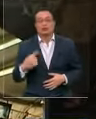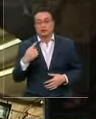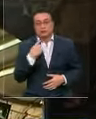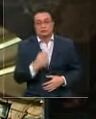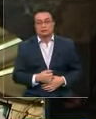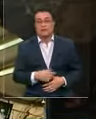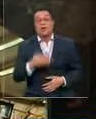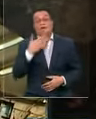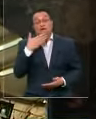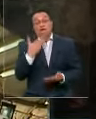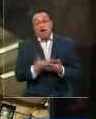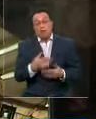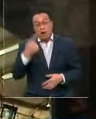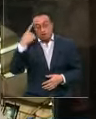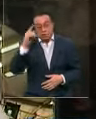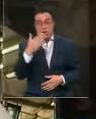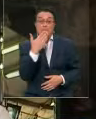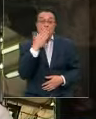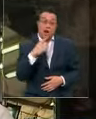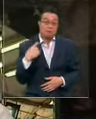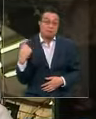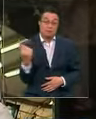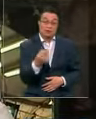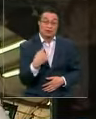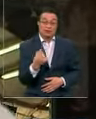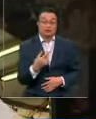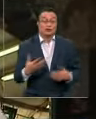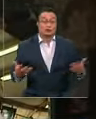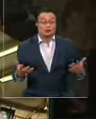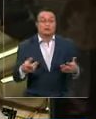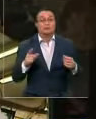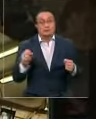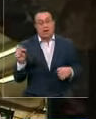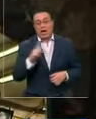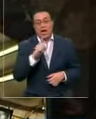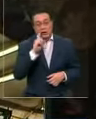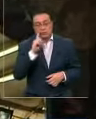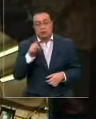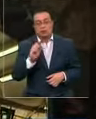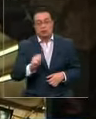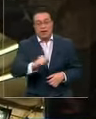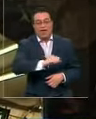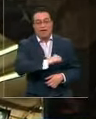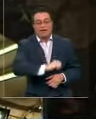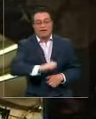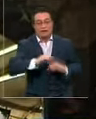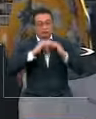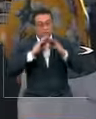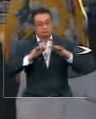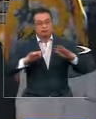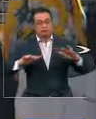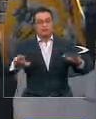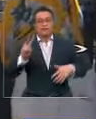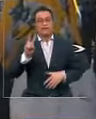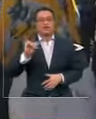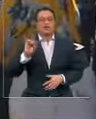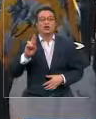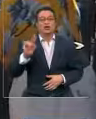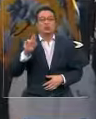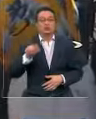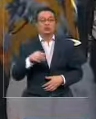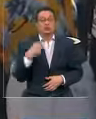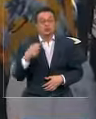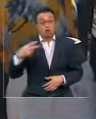pero es mejor para todo y así también van a evitar que siga esparciéndose este virus. Así recibieron